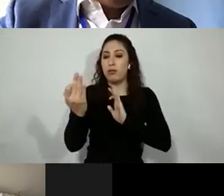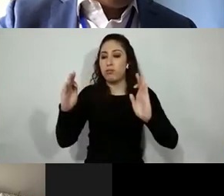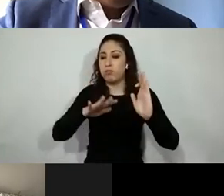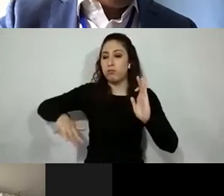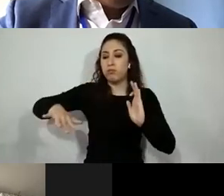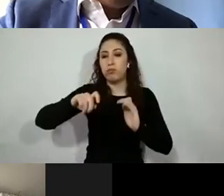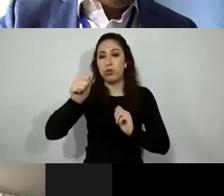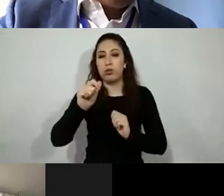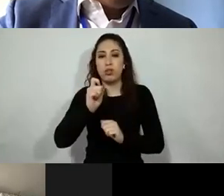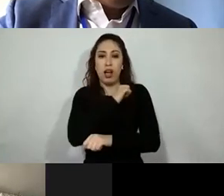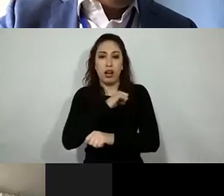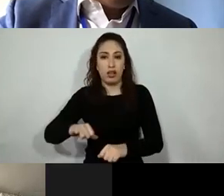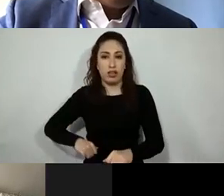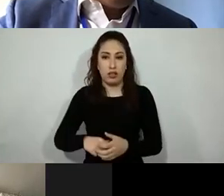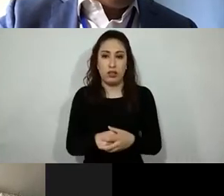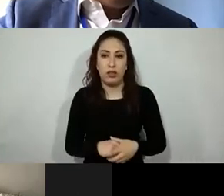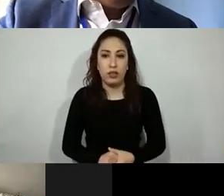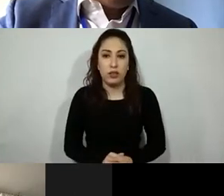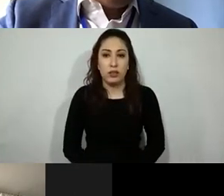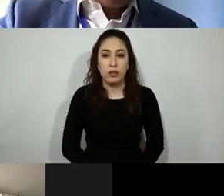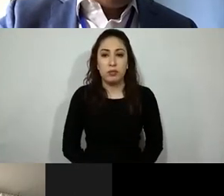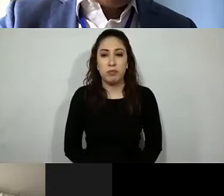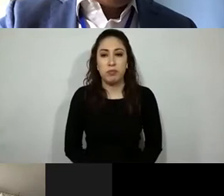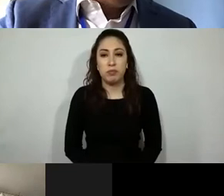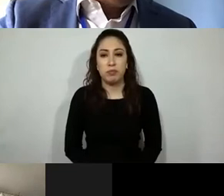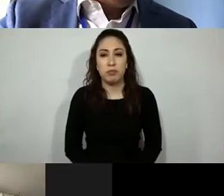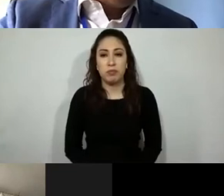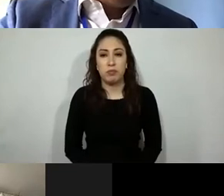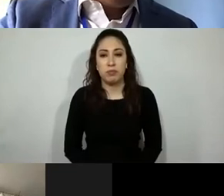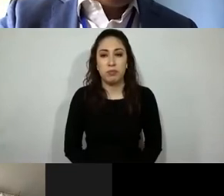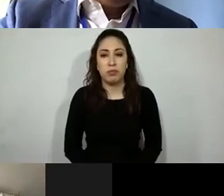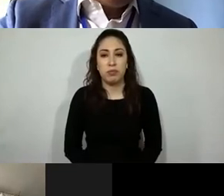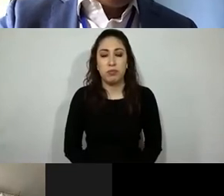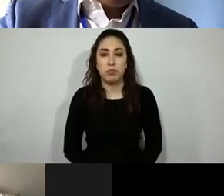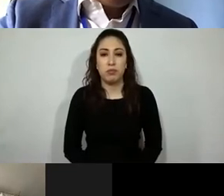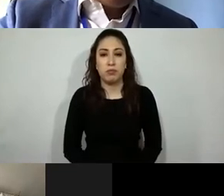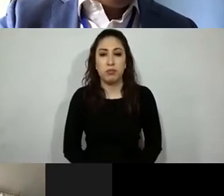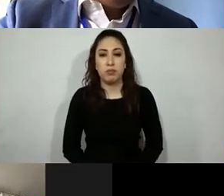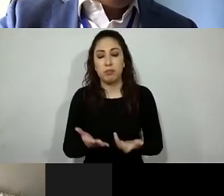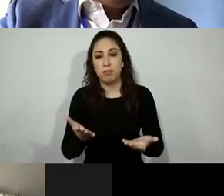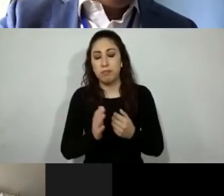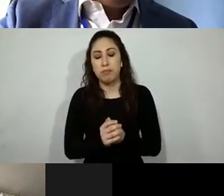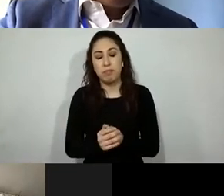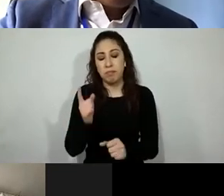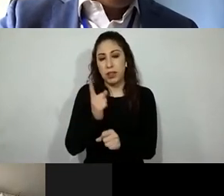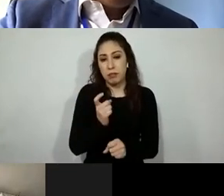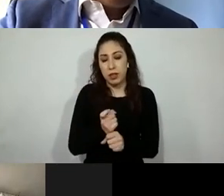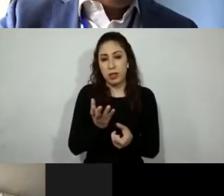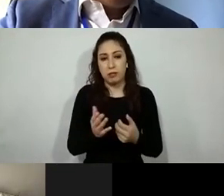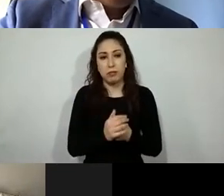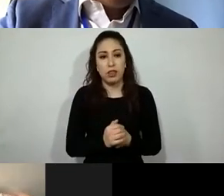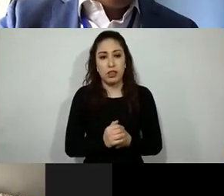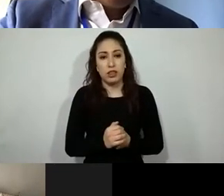por cierto. Después de esto, pues bueno, en primer orden quiero aprovechar